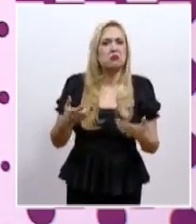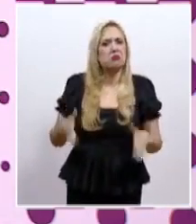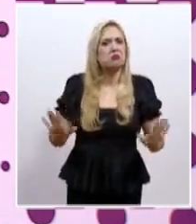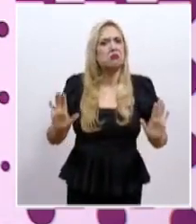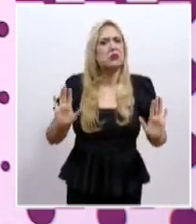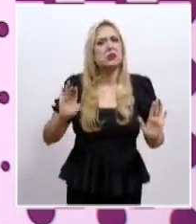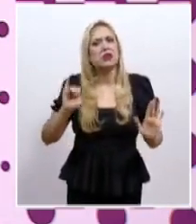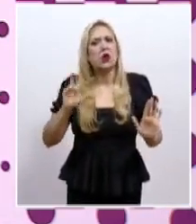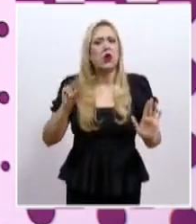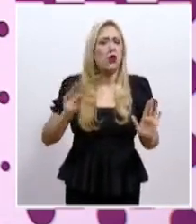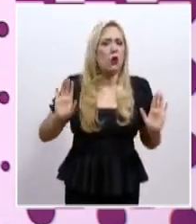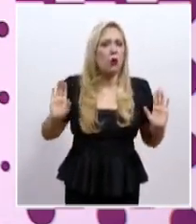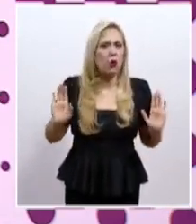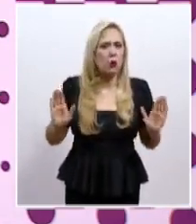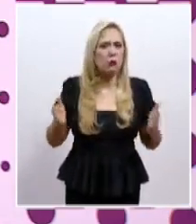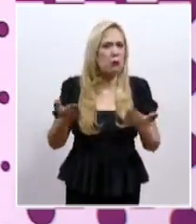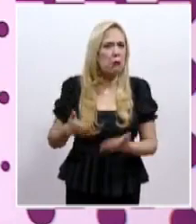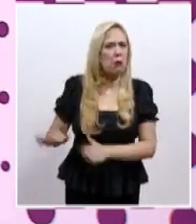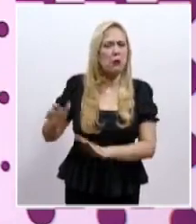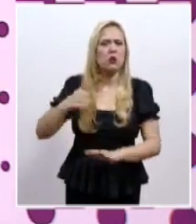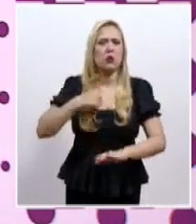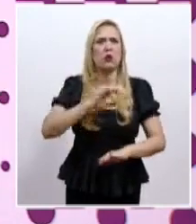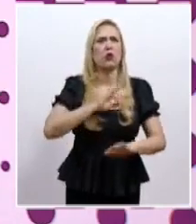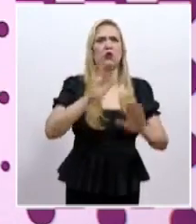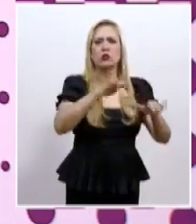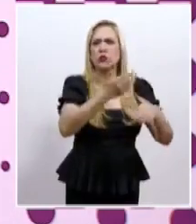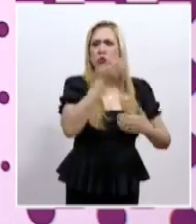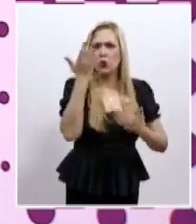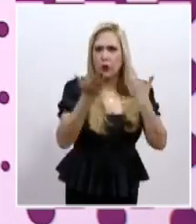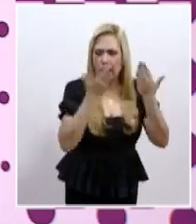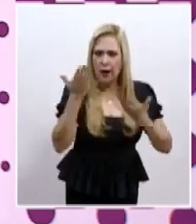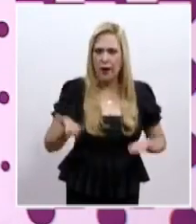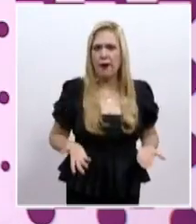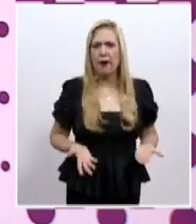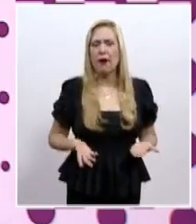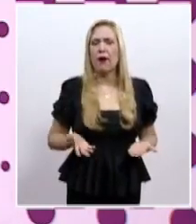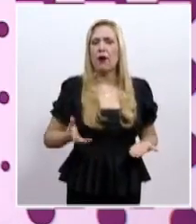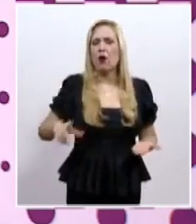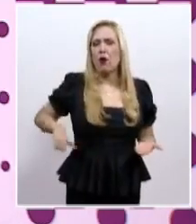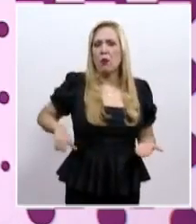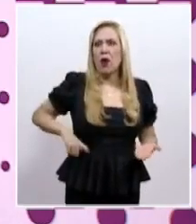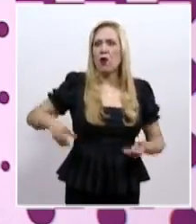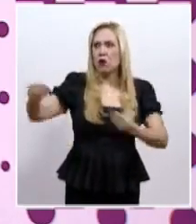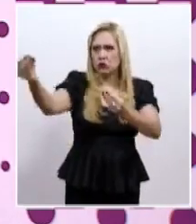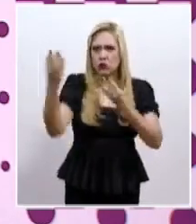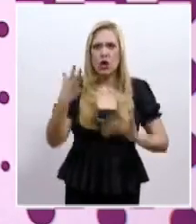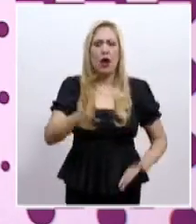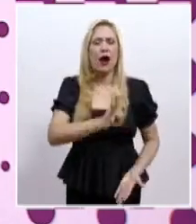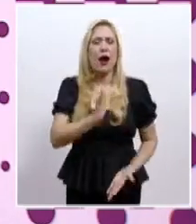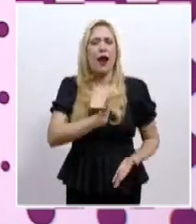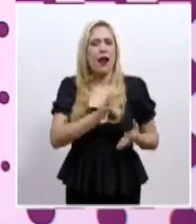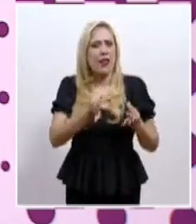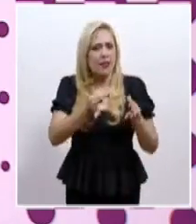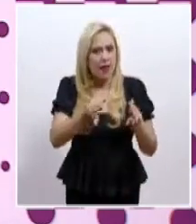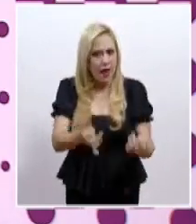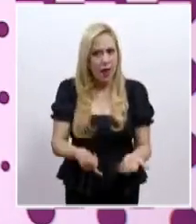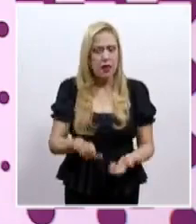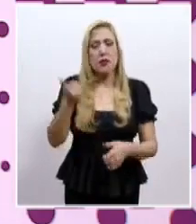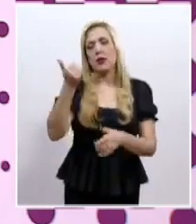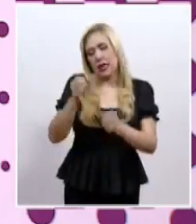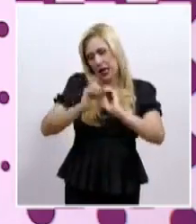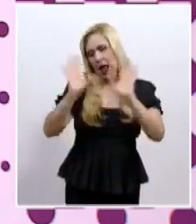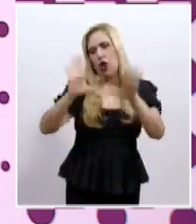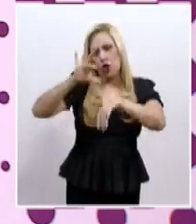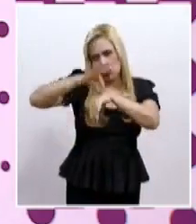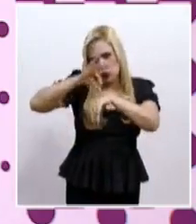salud universal. Y también necesitamos tener una educación pública de calidad. Y pues en este